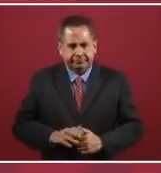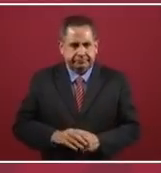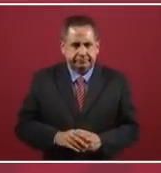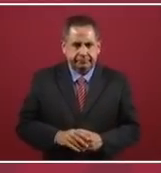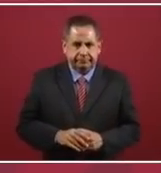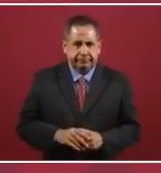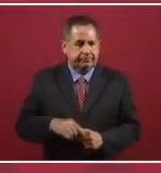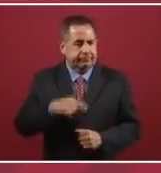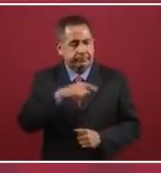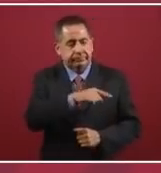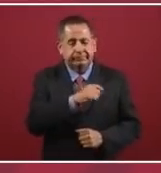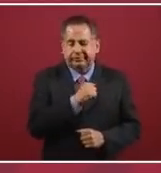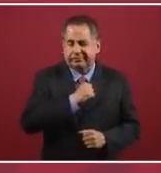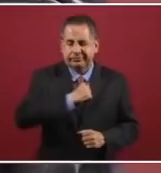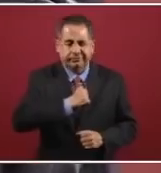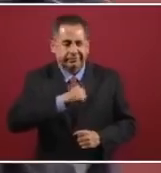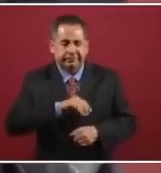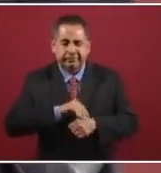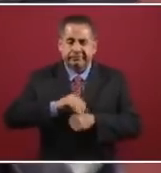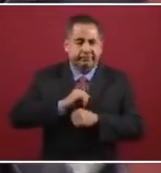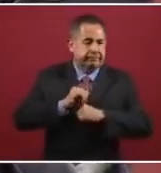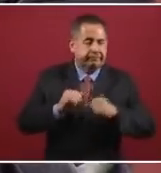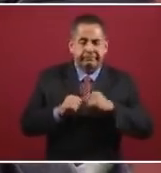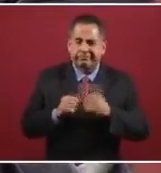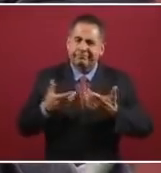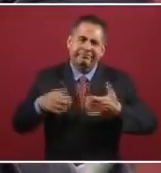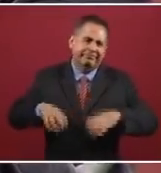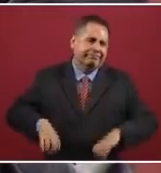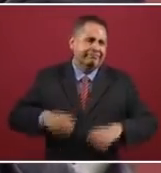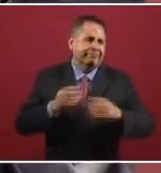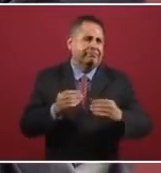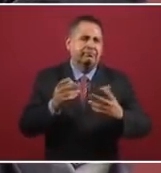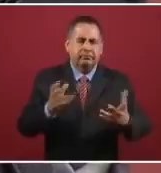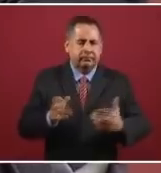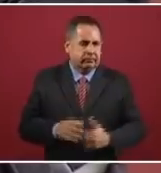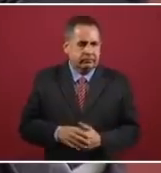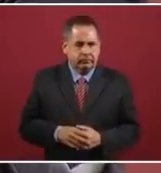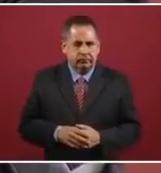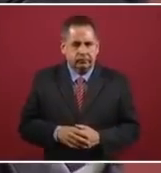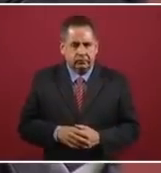El influyentismo llevaba a